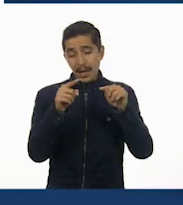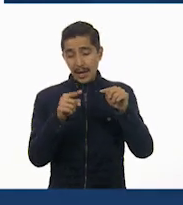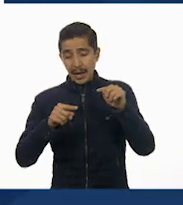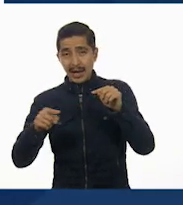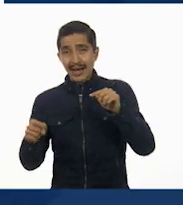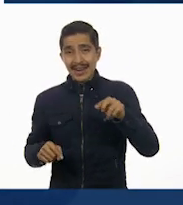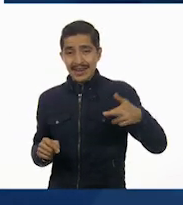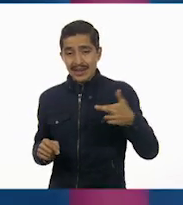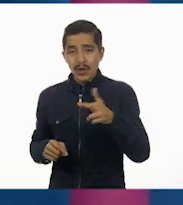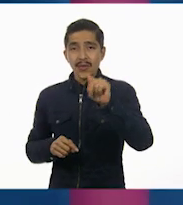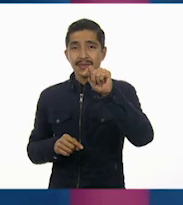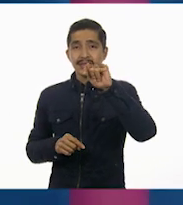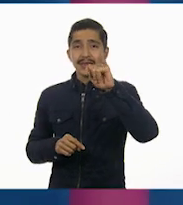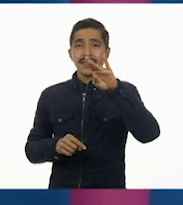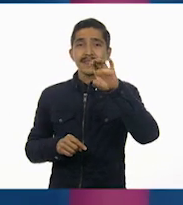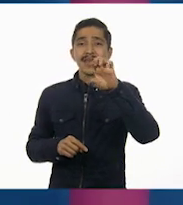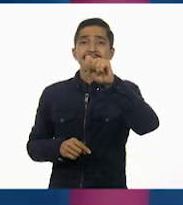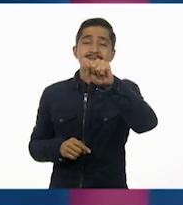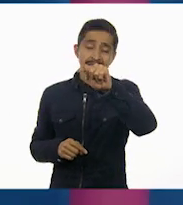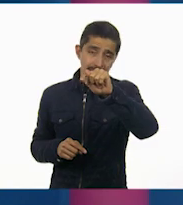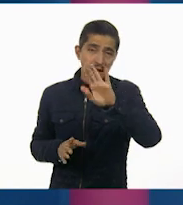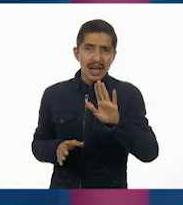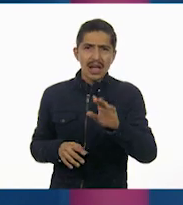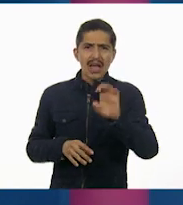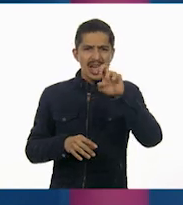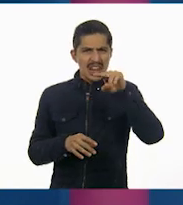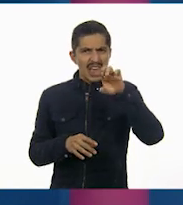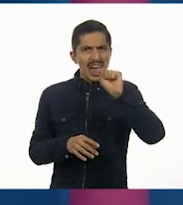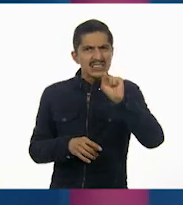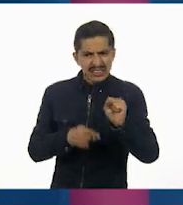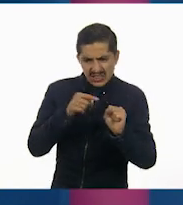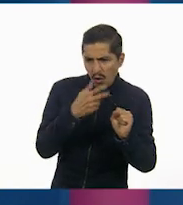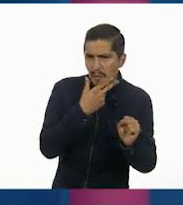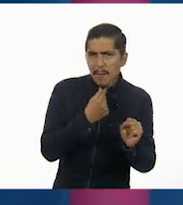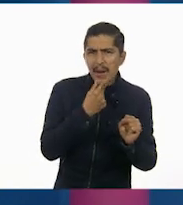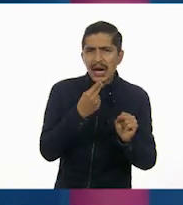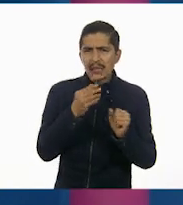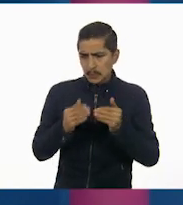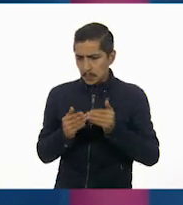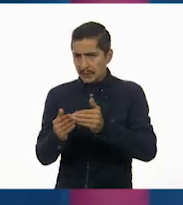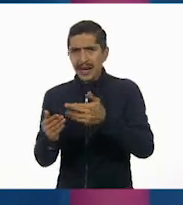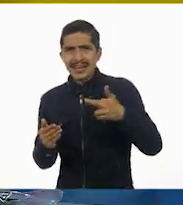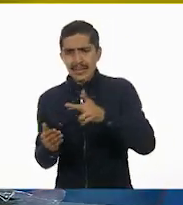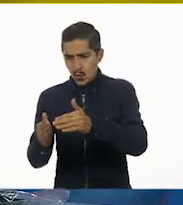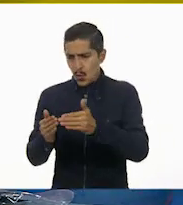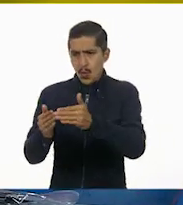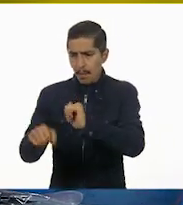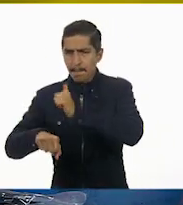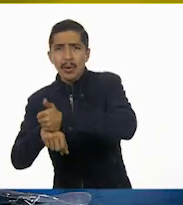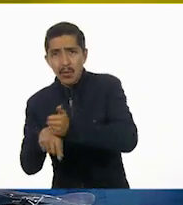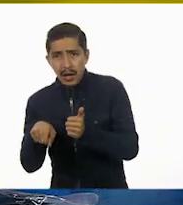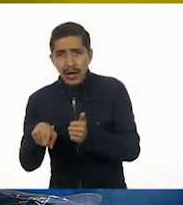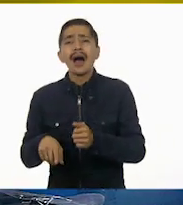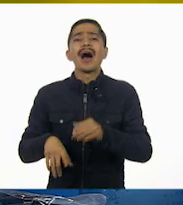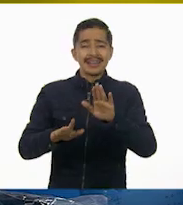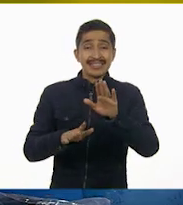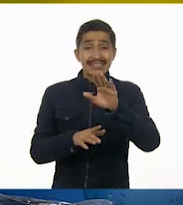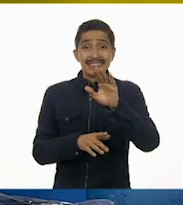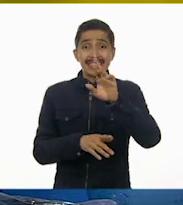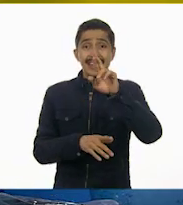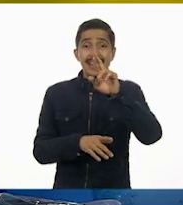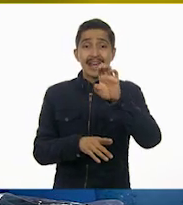Tíber. Entonces, Eneas logra asentarse cerca del río Tíber, ¿cierto? Sí, Eneas